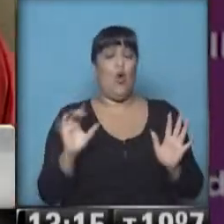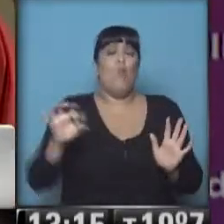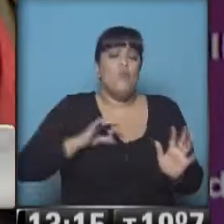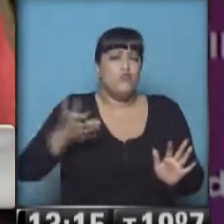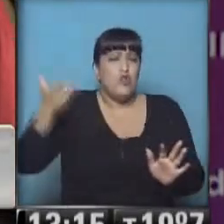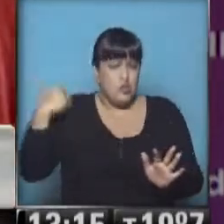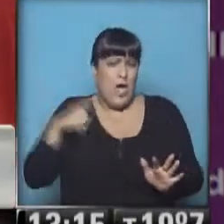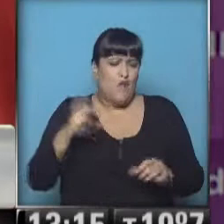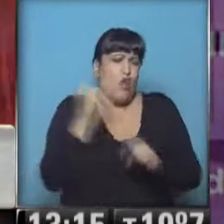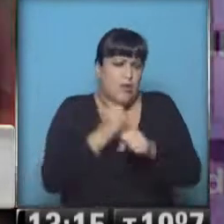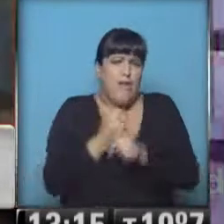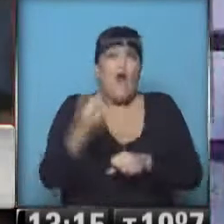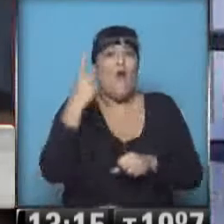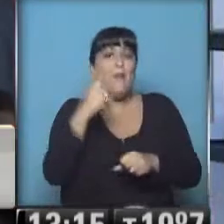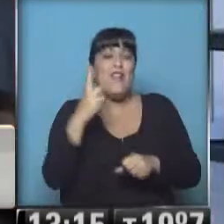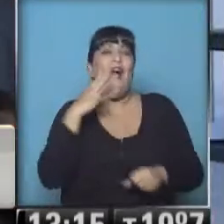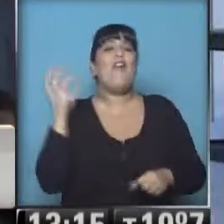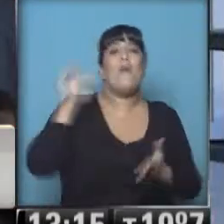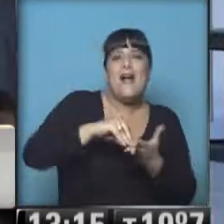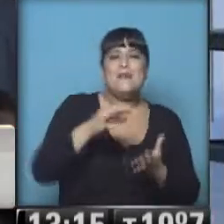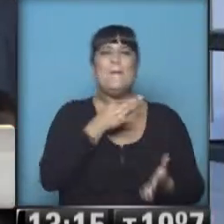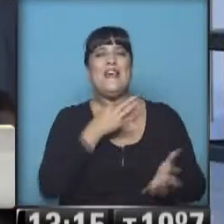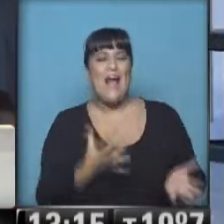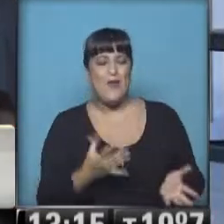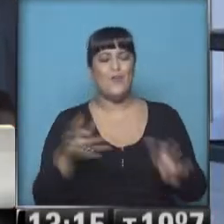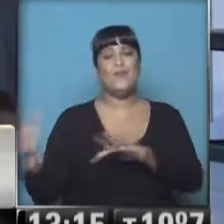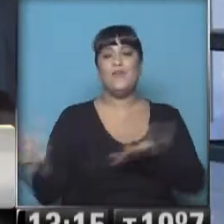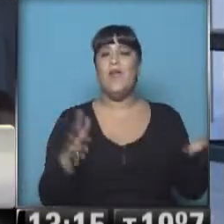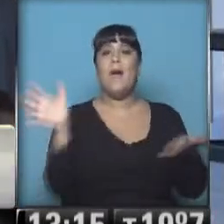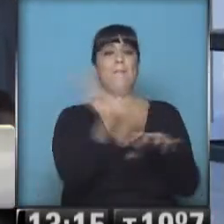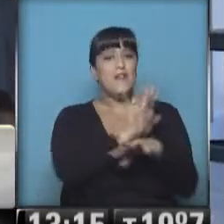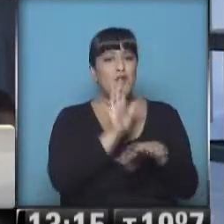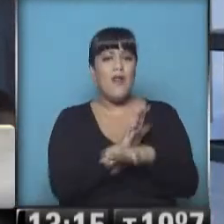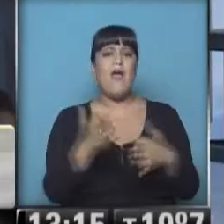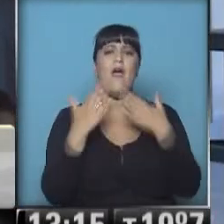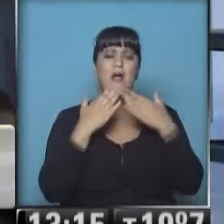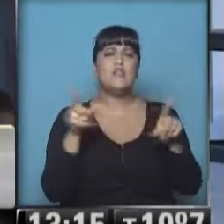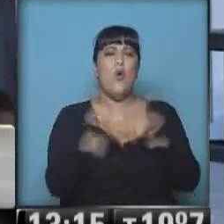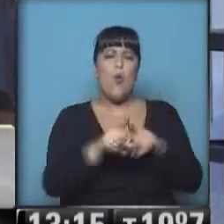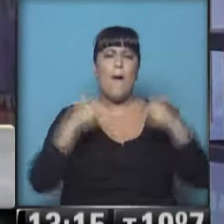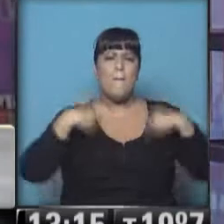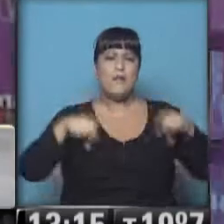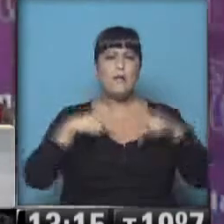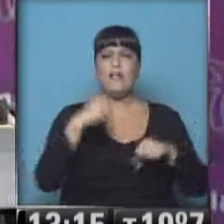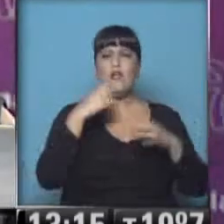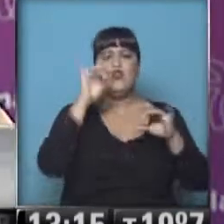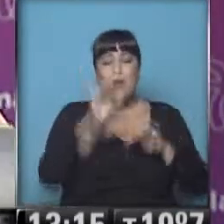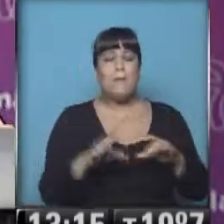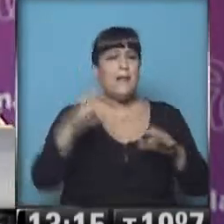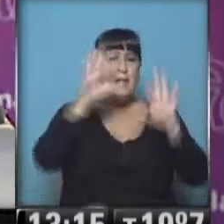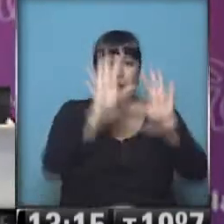que tiene que ver con la picardía y luego lo fuí componiendo con las funciones porque lo hice en cinco días